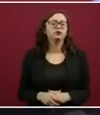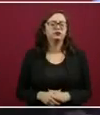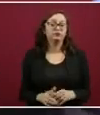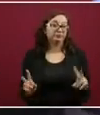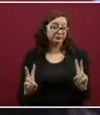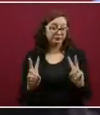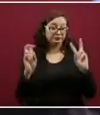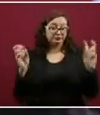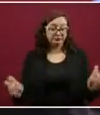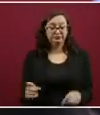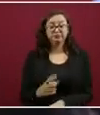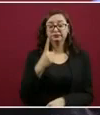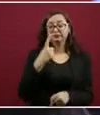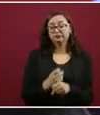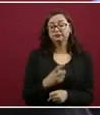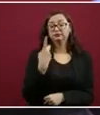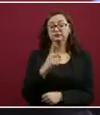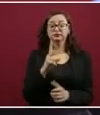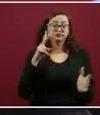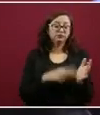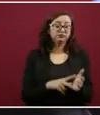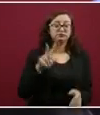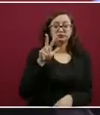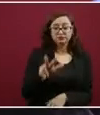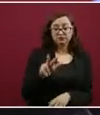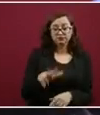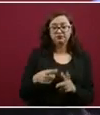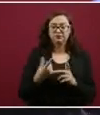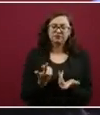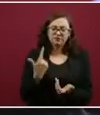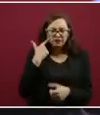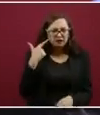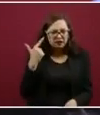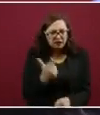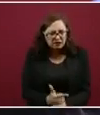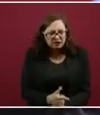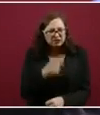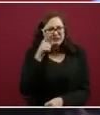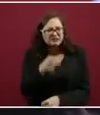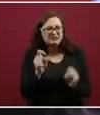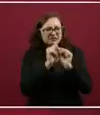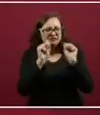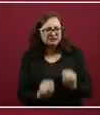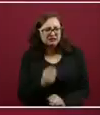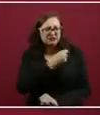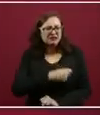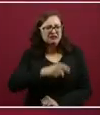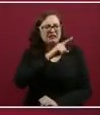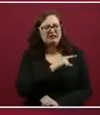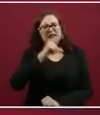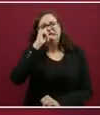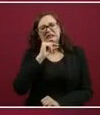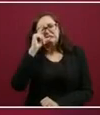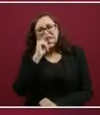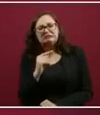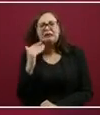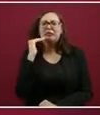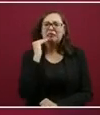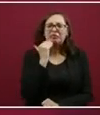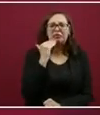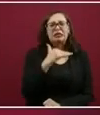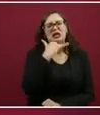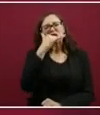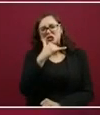inició el 1 de diciembre de 2018 encontró un sistema de salud pública insuficiente, ineficiente, depurado y corroído por